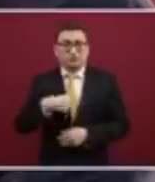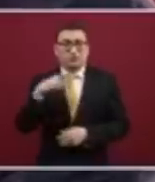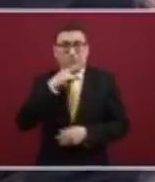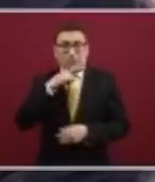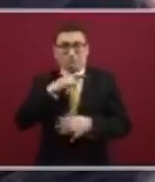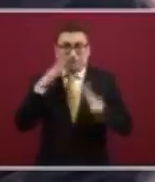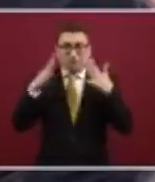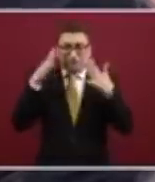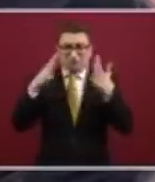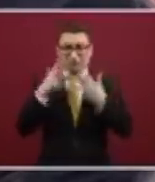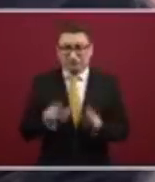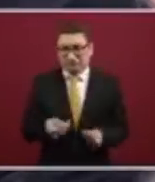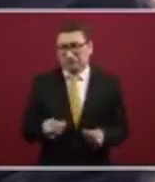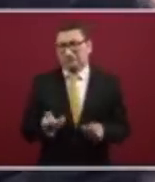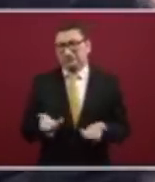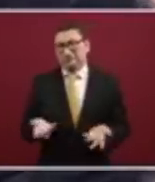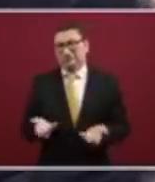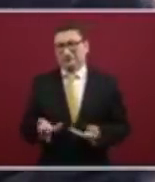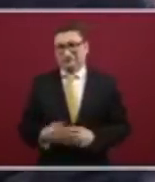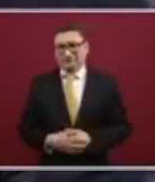prisa.